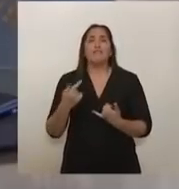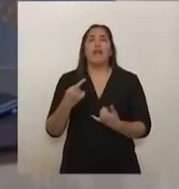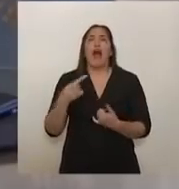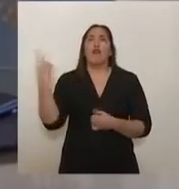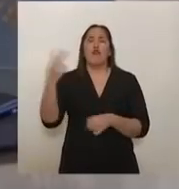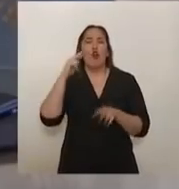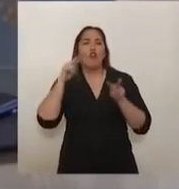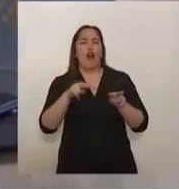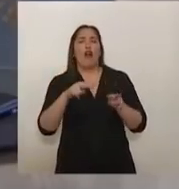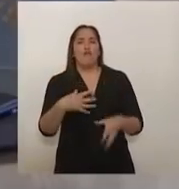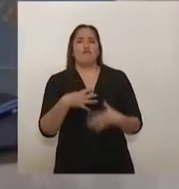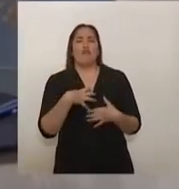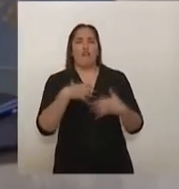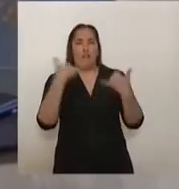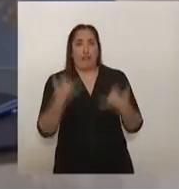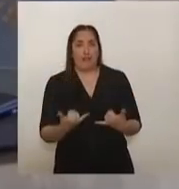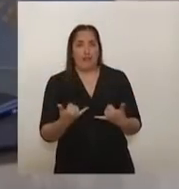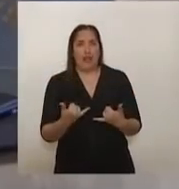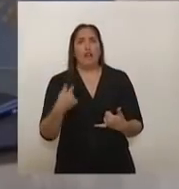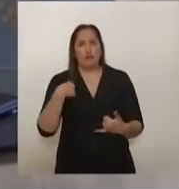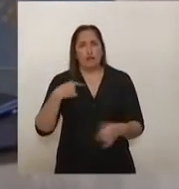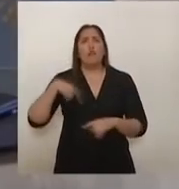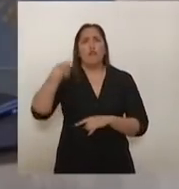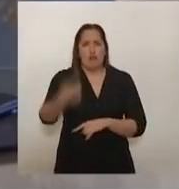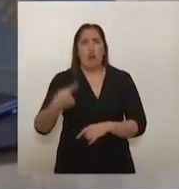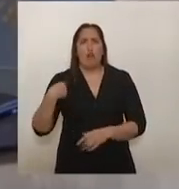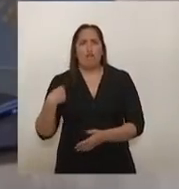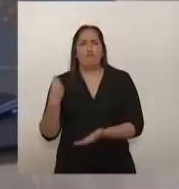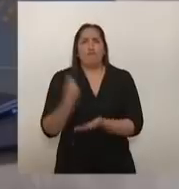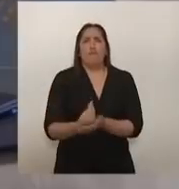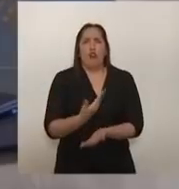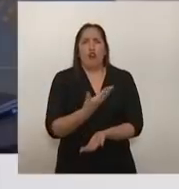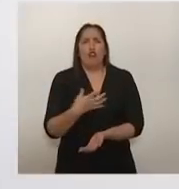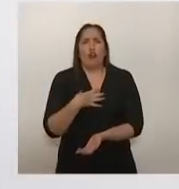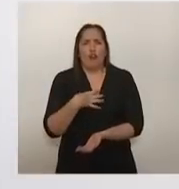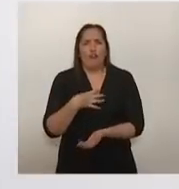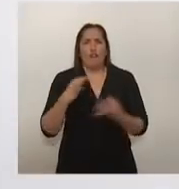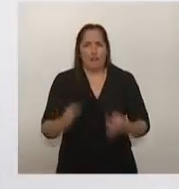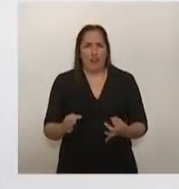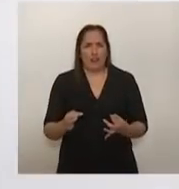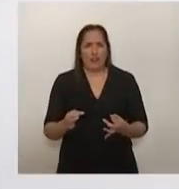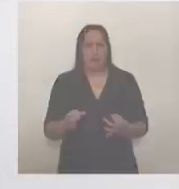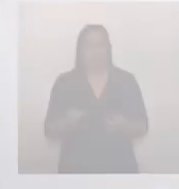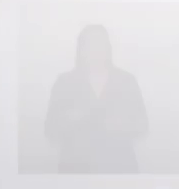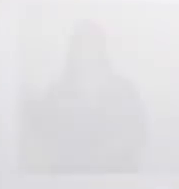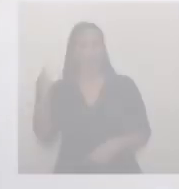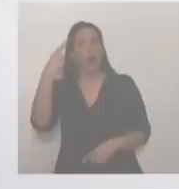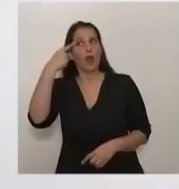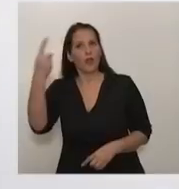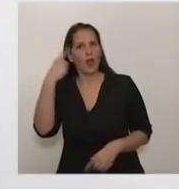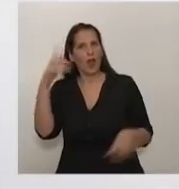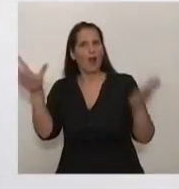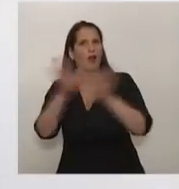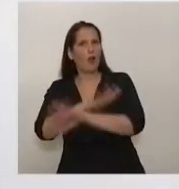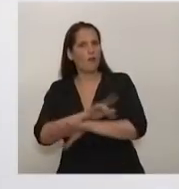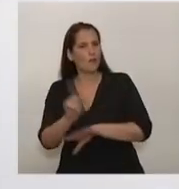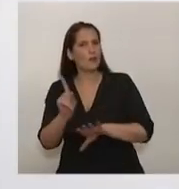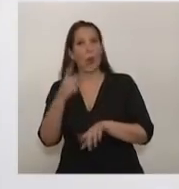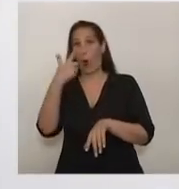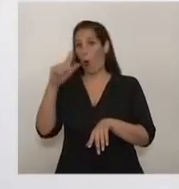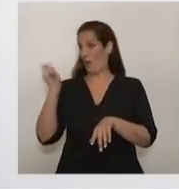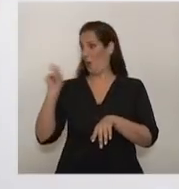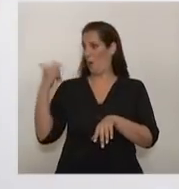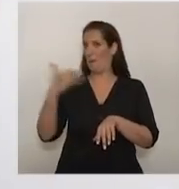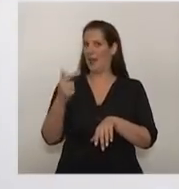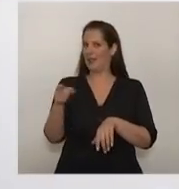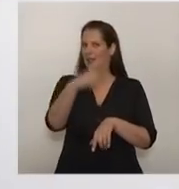Yo me comprometo a hacer mi aporte en el futuro, desde el rol que me toque. Otra confusión de los últimos meses es